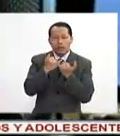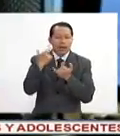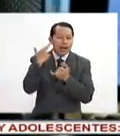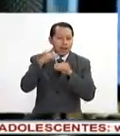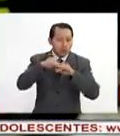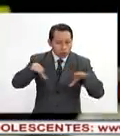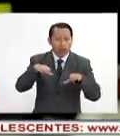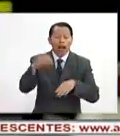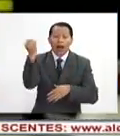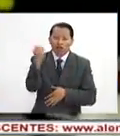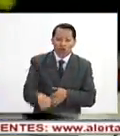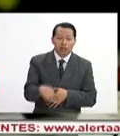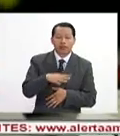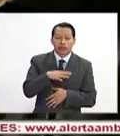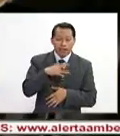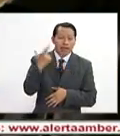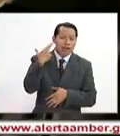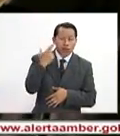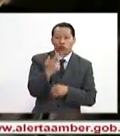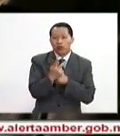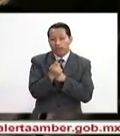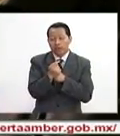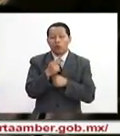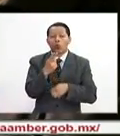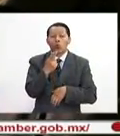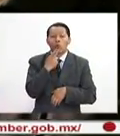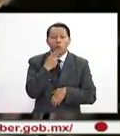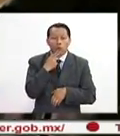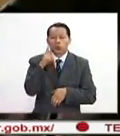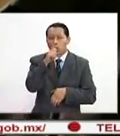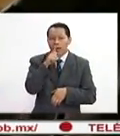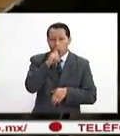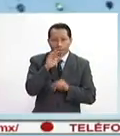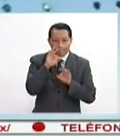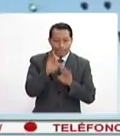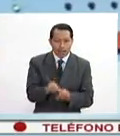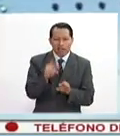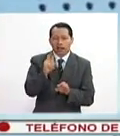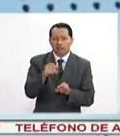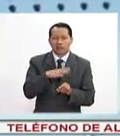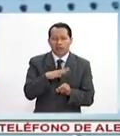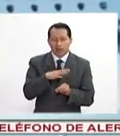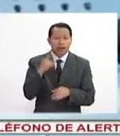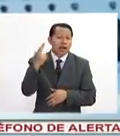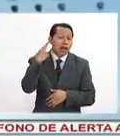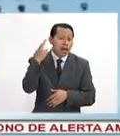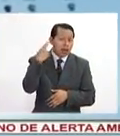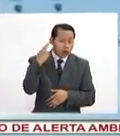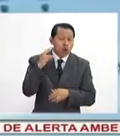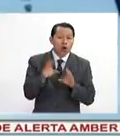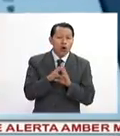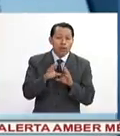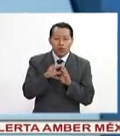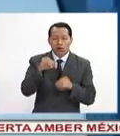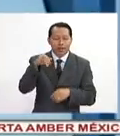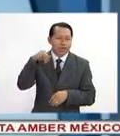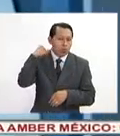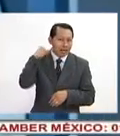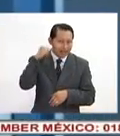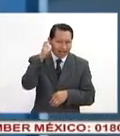que obliga a las estaciones de radio y televisión a propiciar el uso correcto del lenguaje. Se trata del caso de una radiodifusora comercial de Iguala,